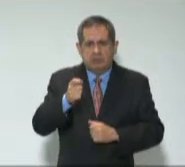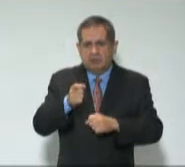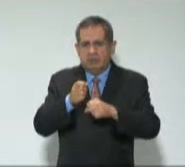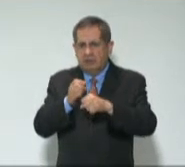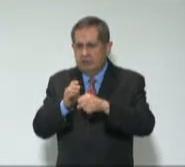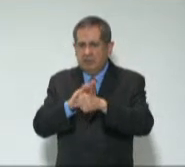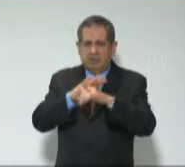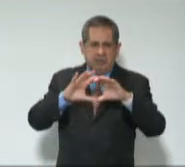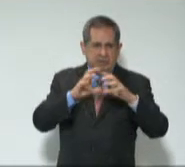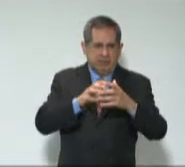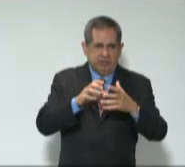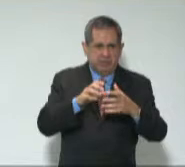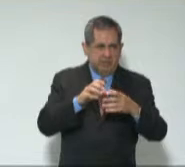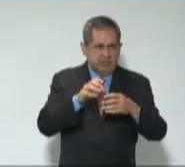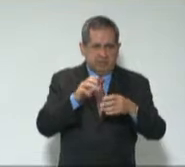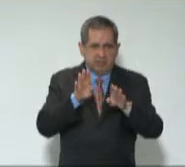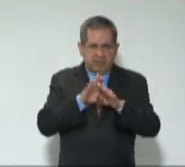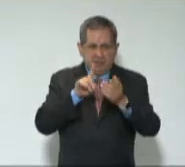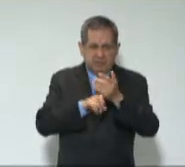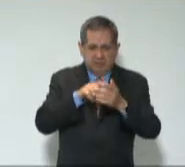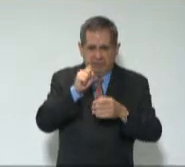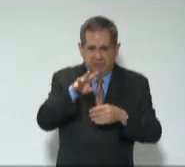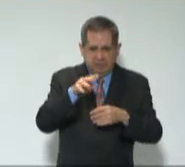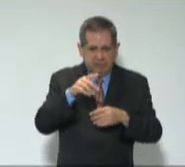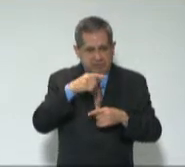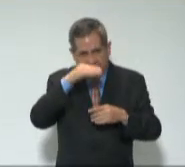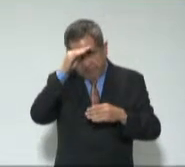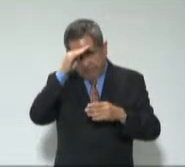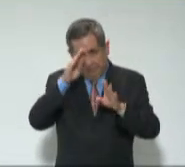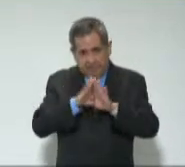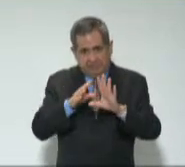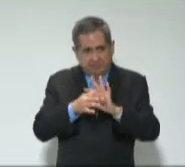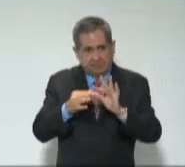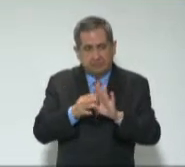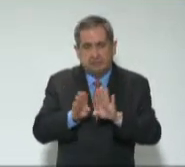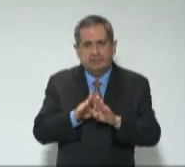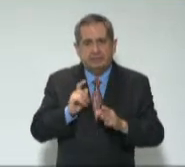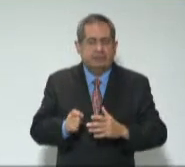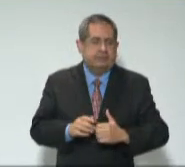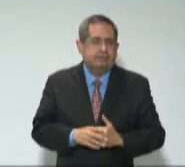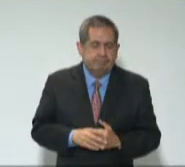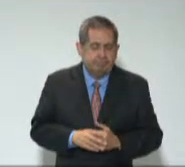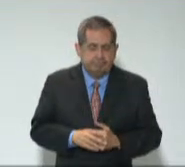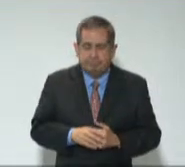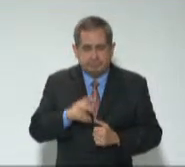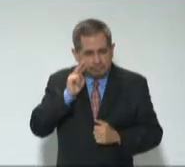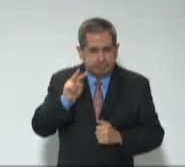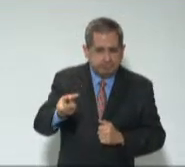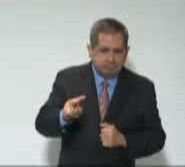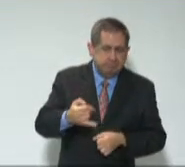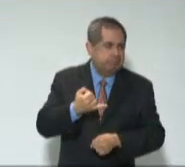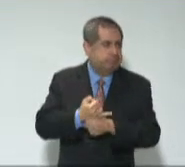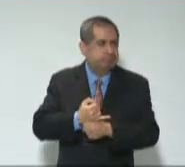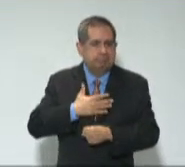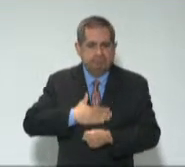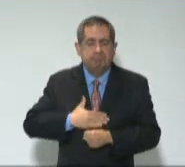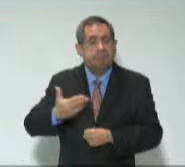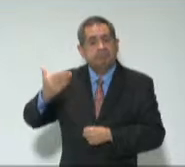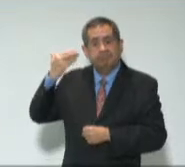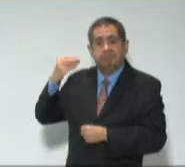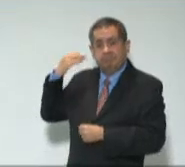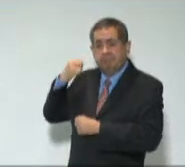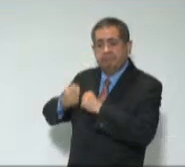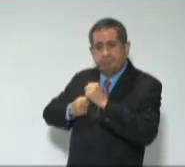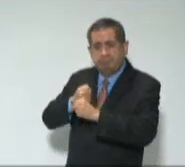de covid-19 nos ha revelado y ha exacerbado también las inequidades preexistentes eh